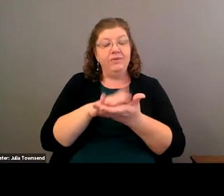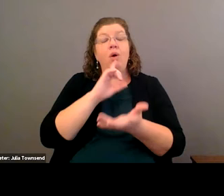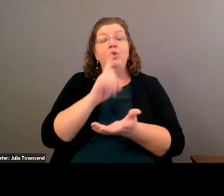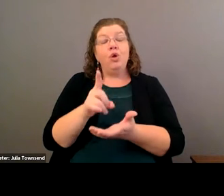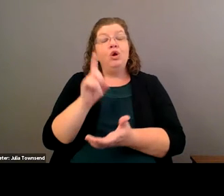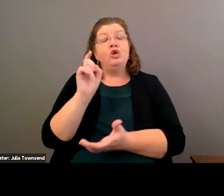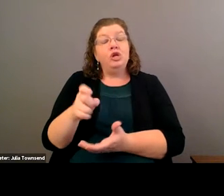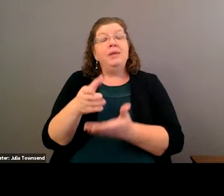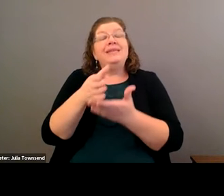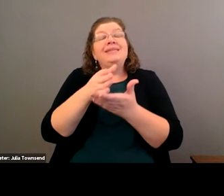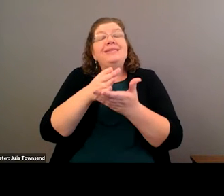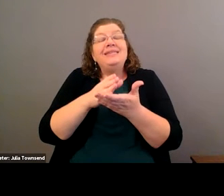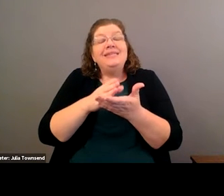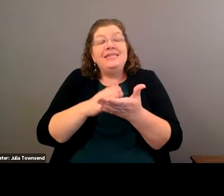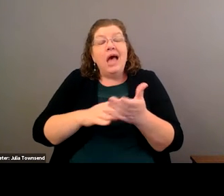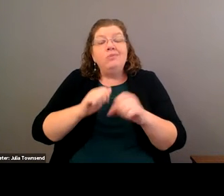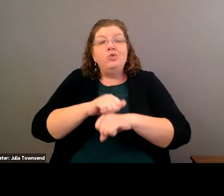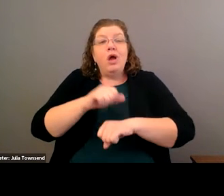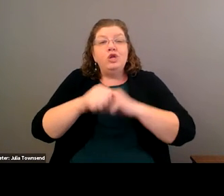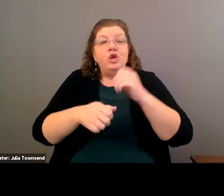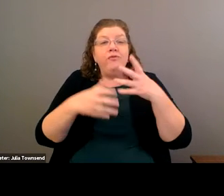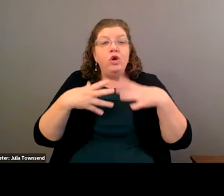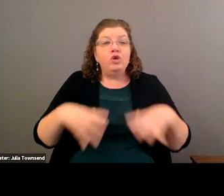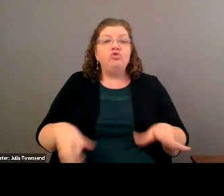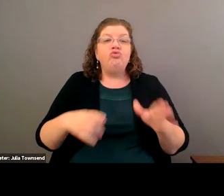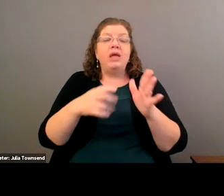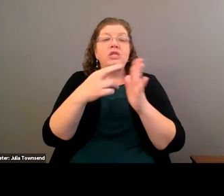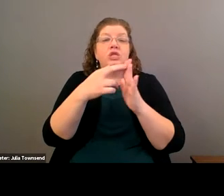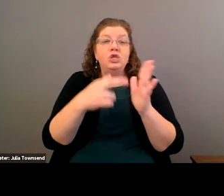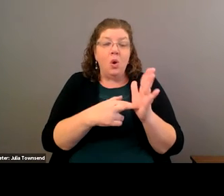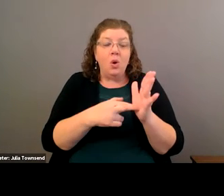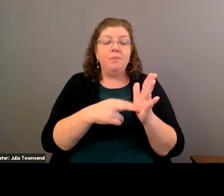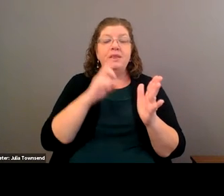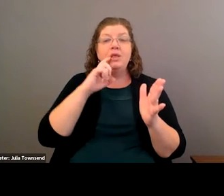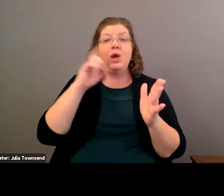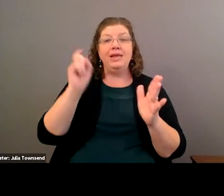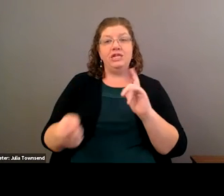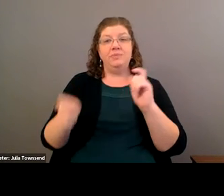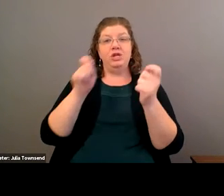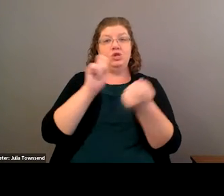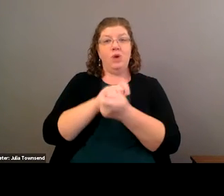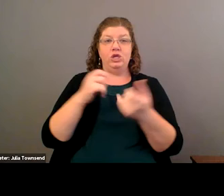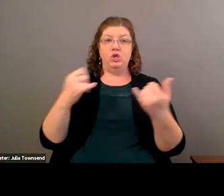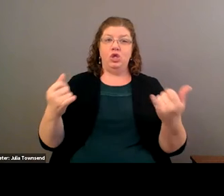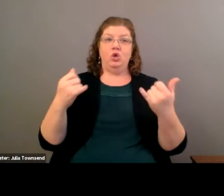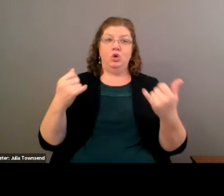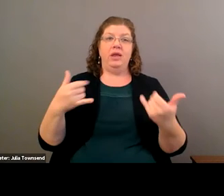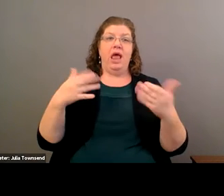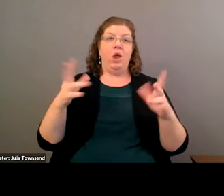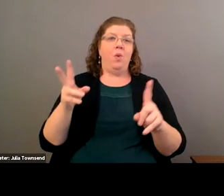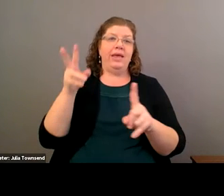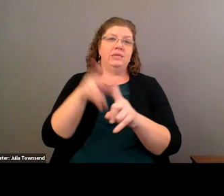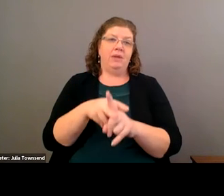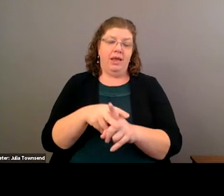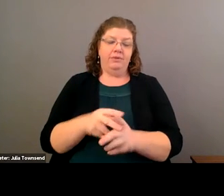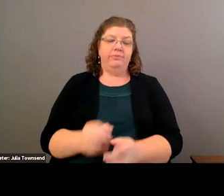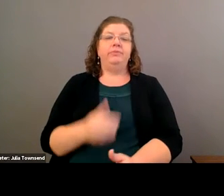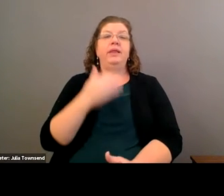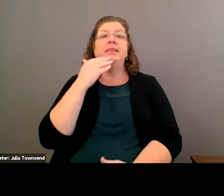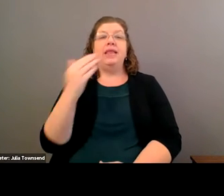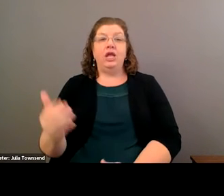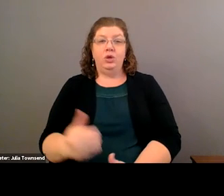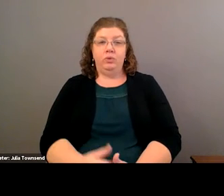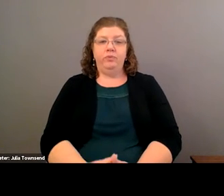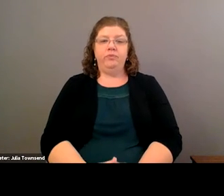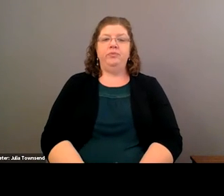vestimenta. A pesar de que debe haber algo de estructura cuando se trata de la vestimenta, hay que cambiar la forma en que se está aplicando el